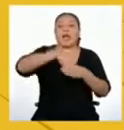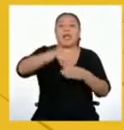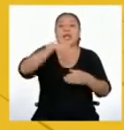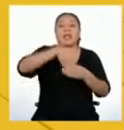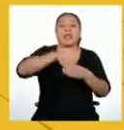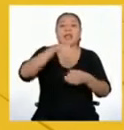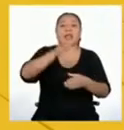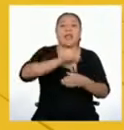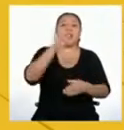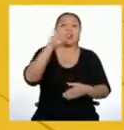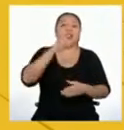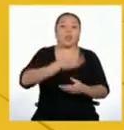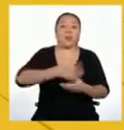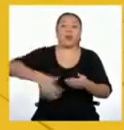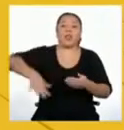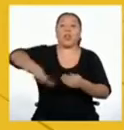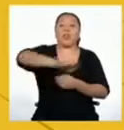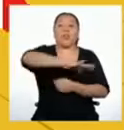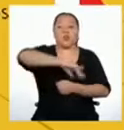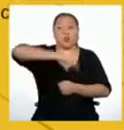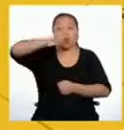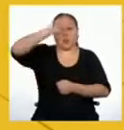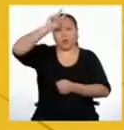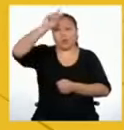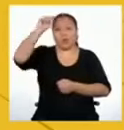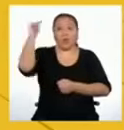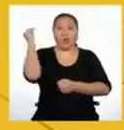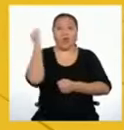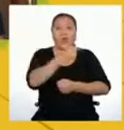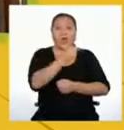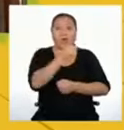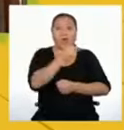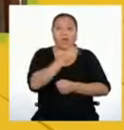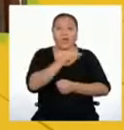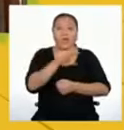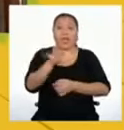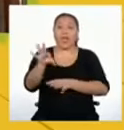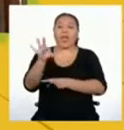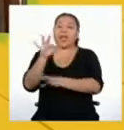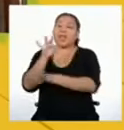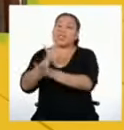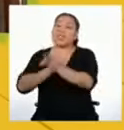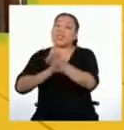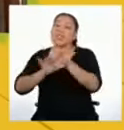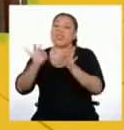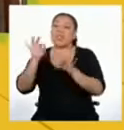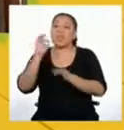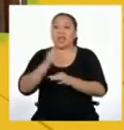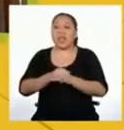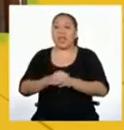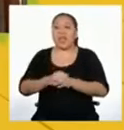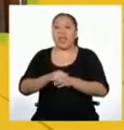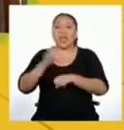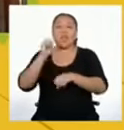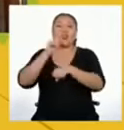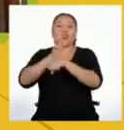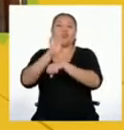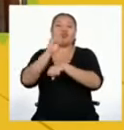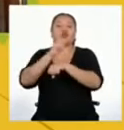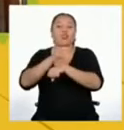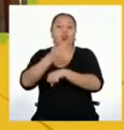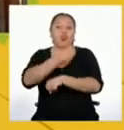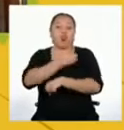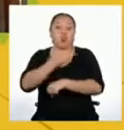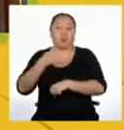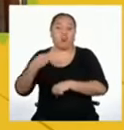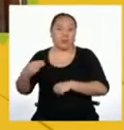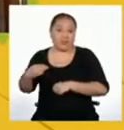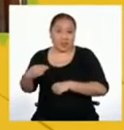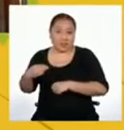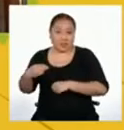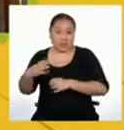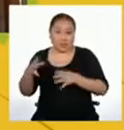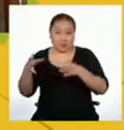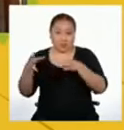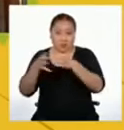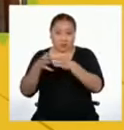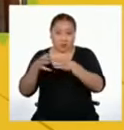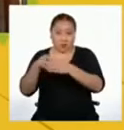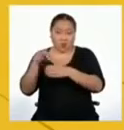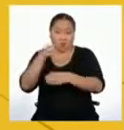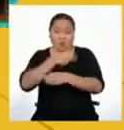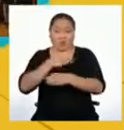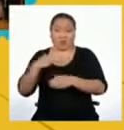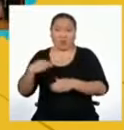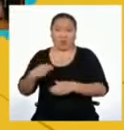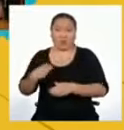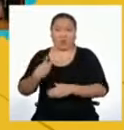Perú. Es él quien designa a la presidencia del Consejo de Ministros y, entre